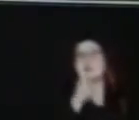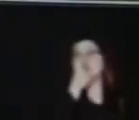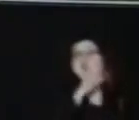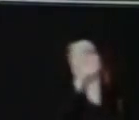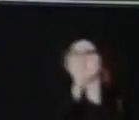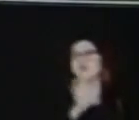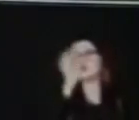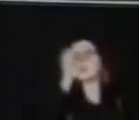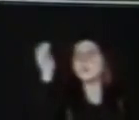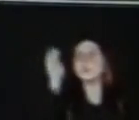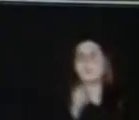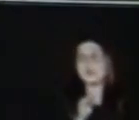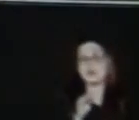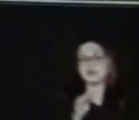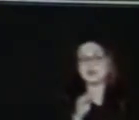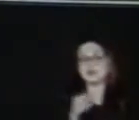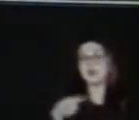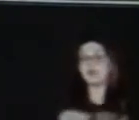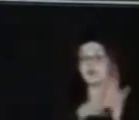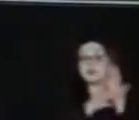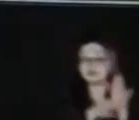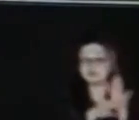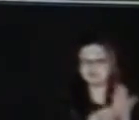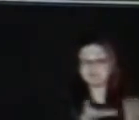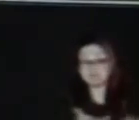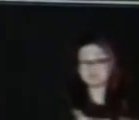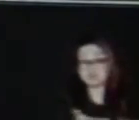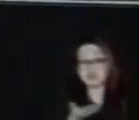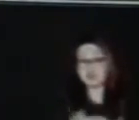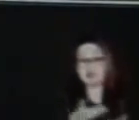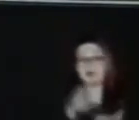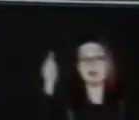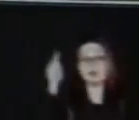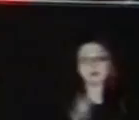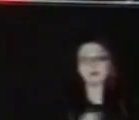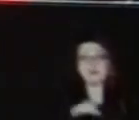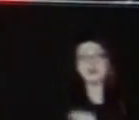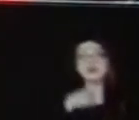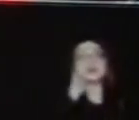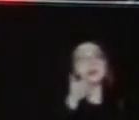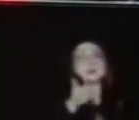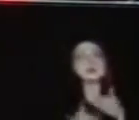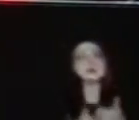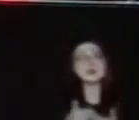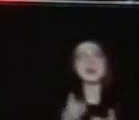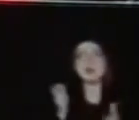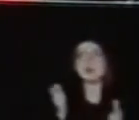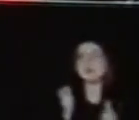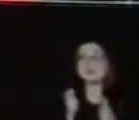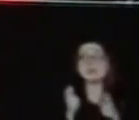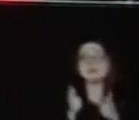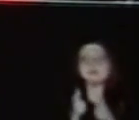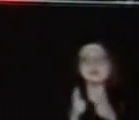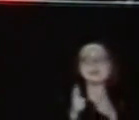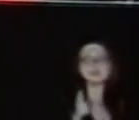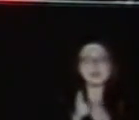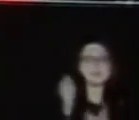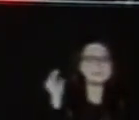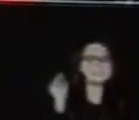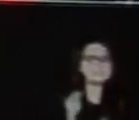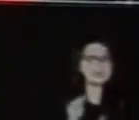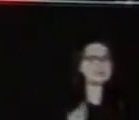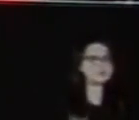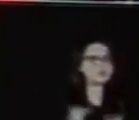41% menos de lo estimado y con tendencia a la baja. Es